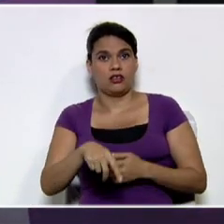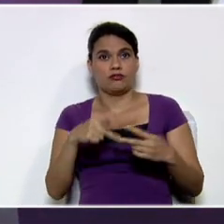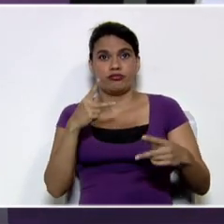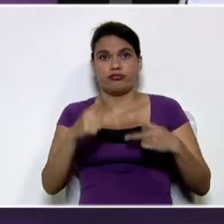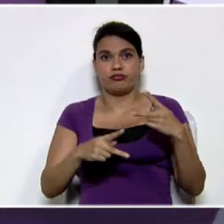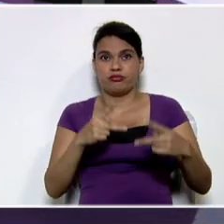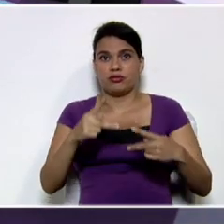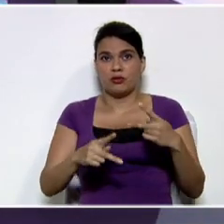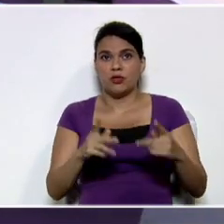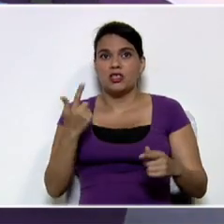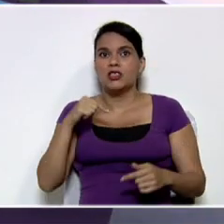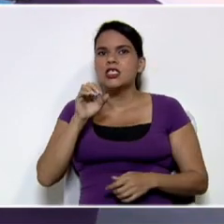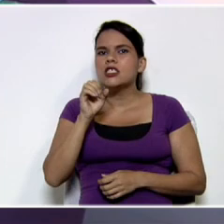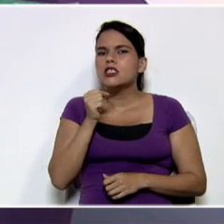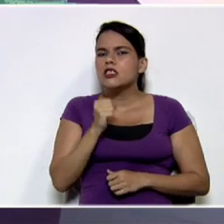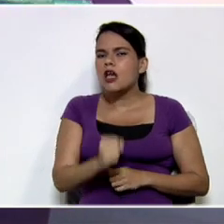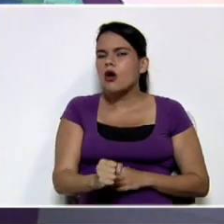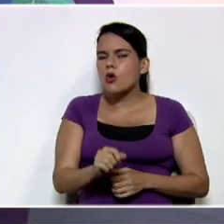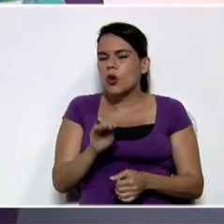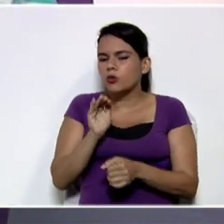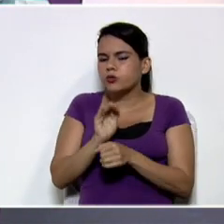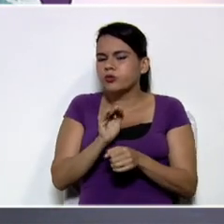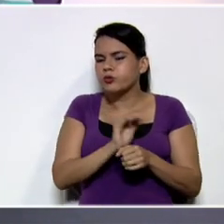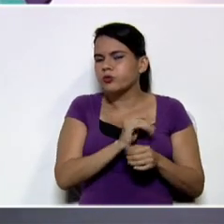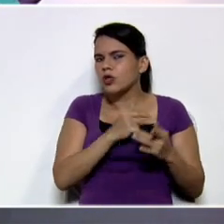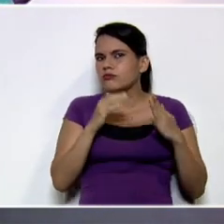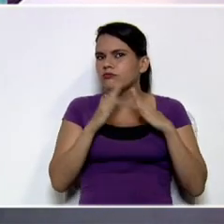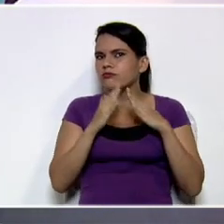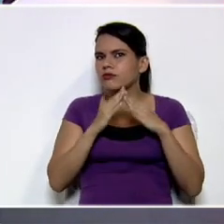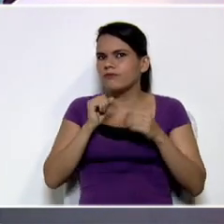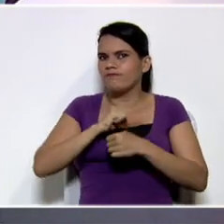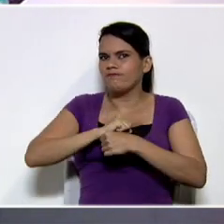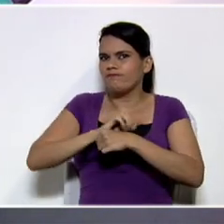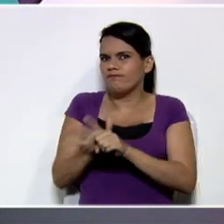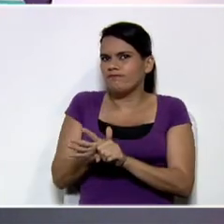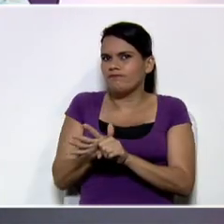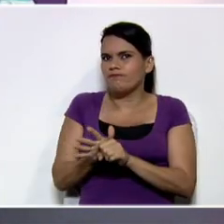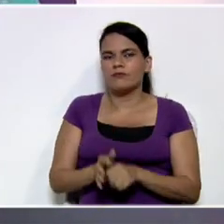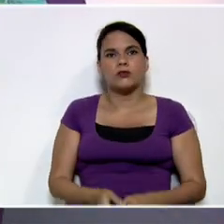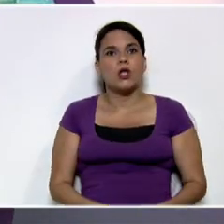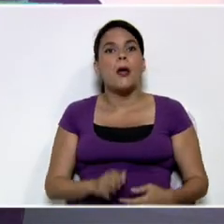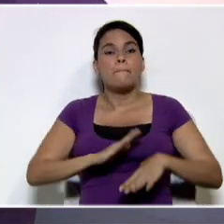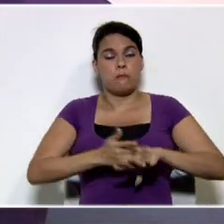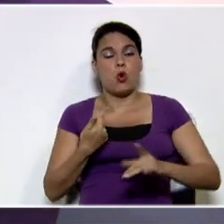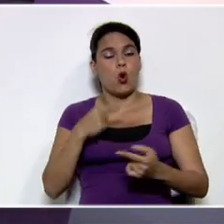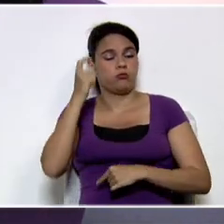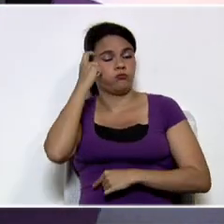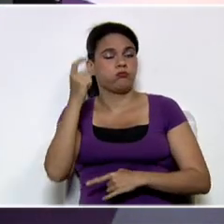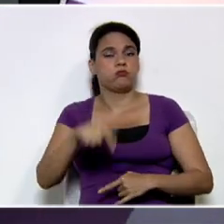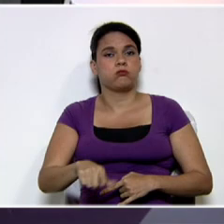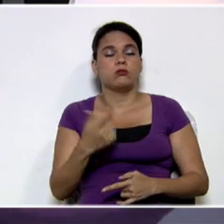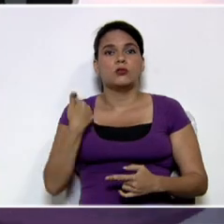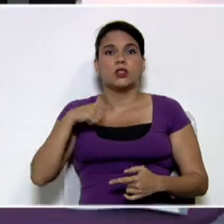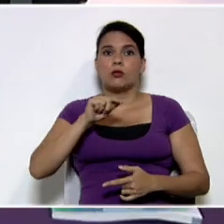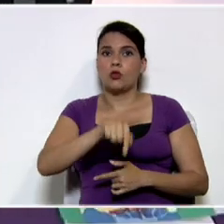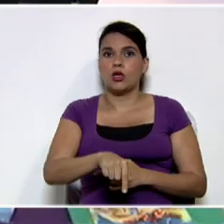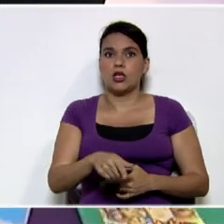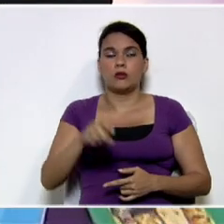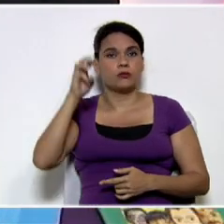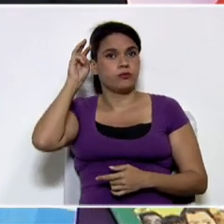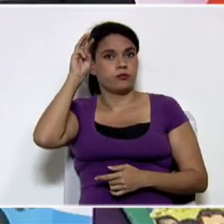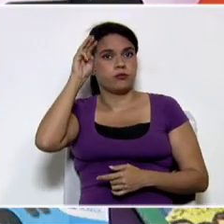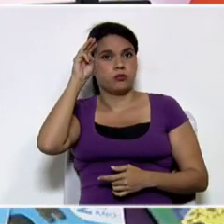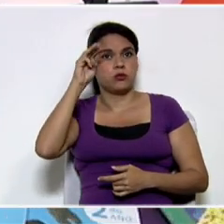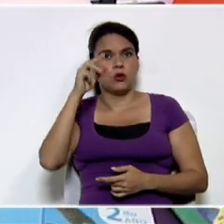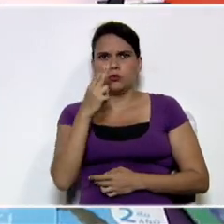que te mantiene seguro y segura en casa ante el COVID-19. Por eso el día de hoy tendremos acá a unos maestros